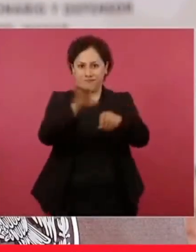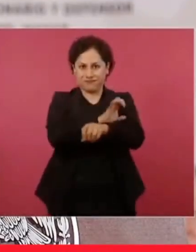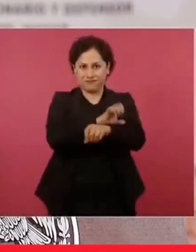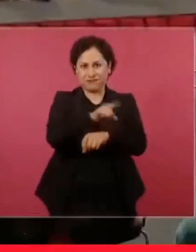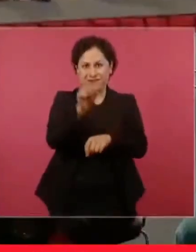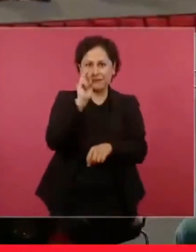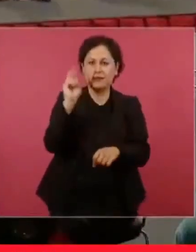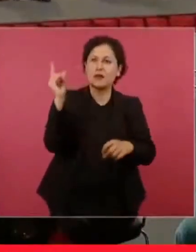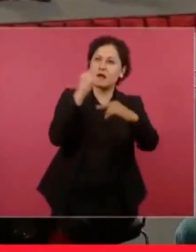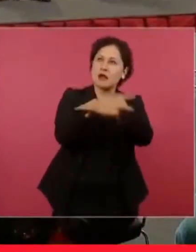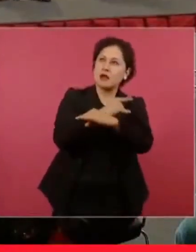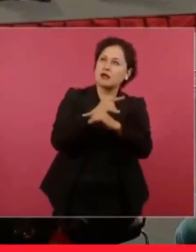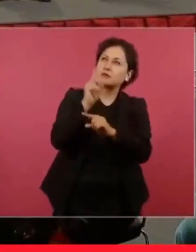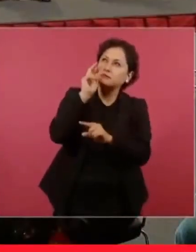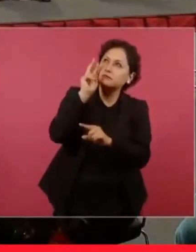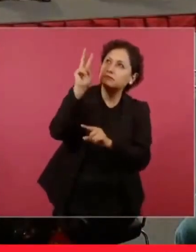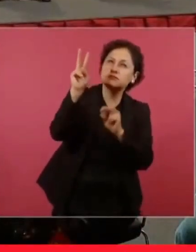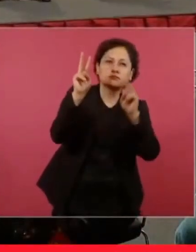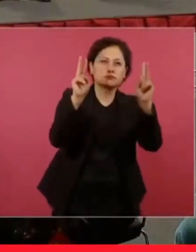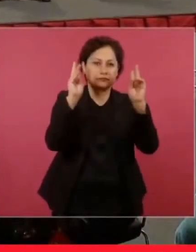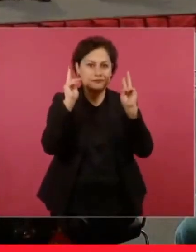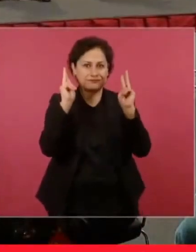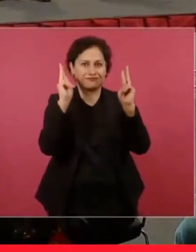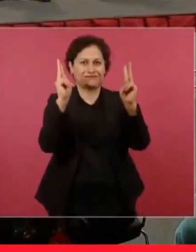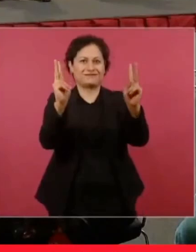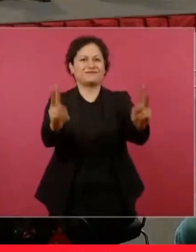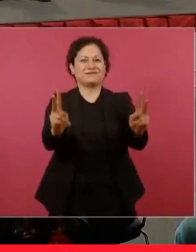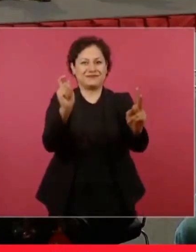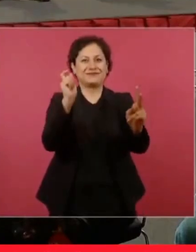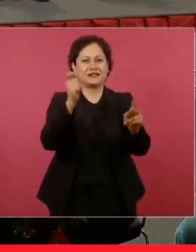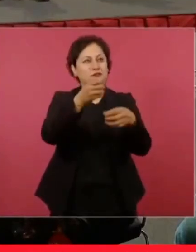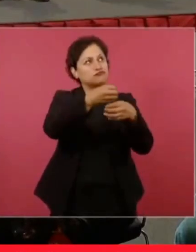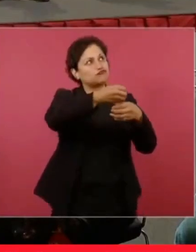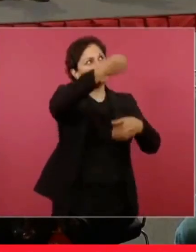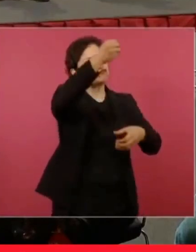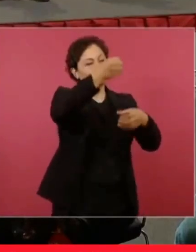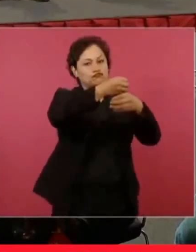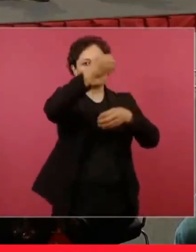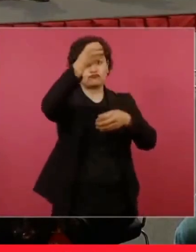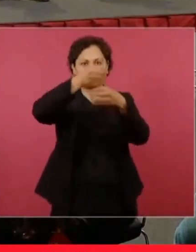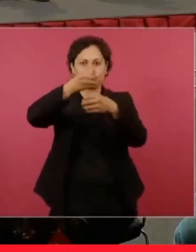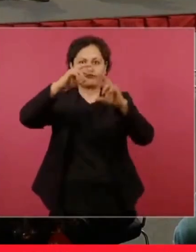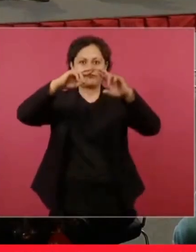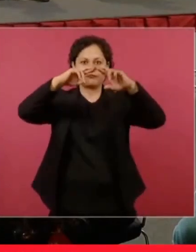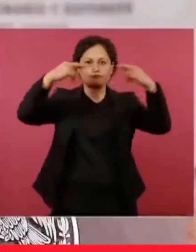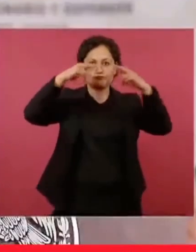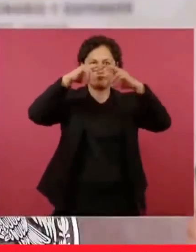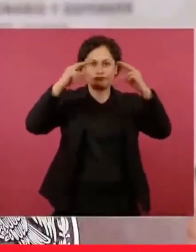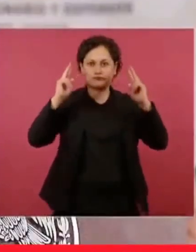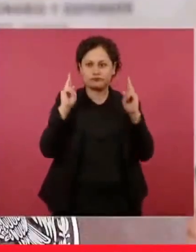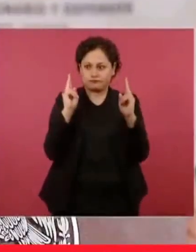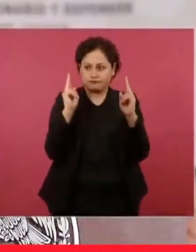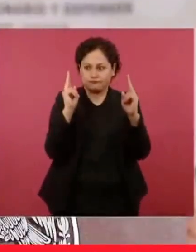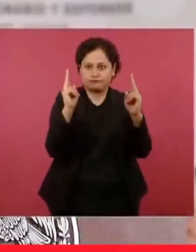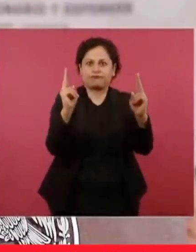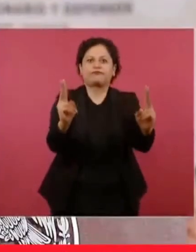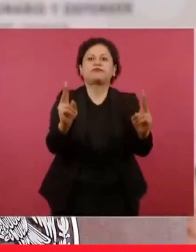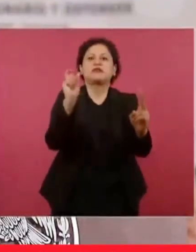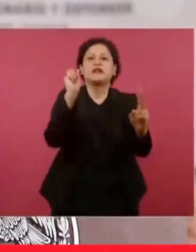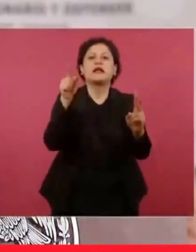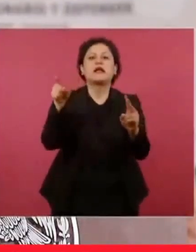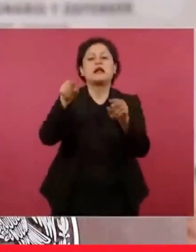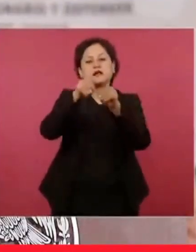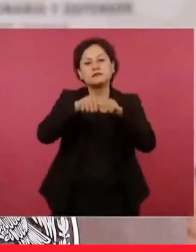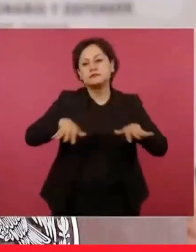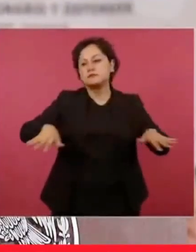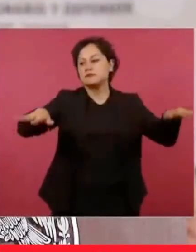900,000 kilómetros de líneas de distribución, que son los postes donde vemos todo el cableado que va a llegar a suministrar a los